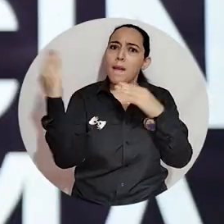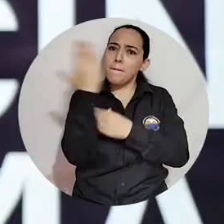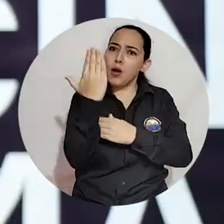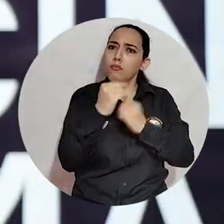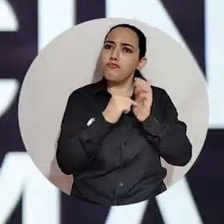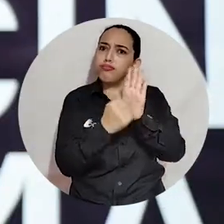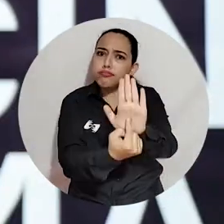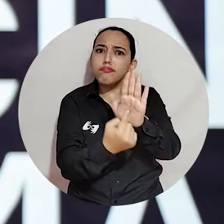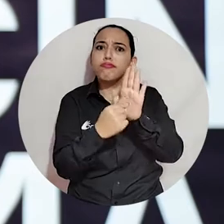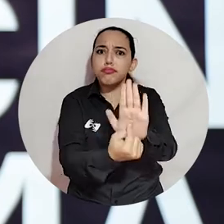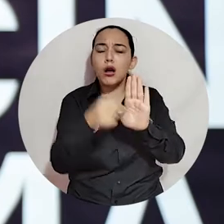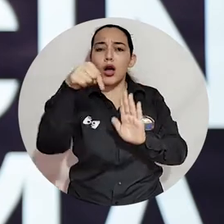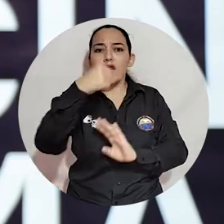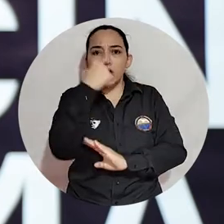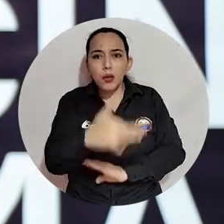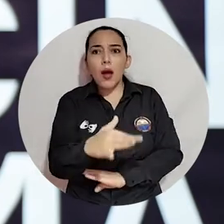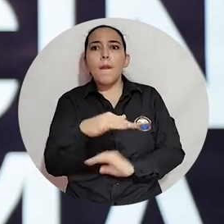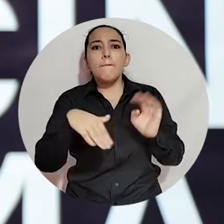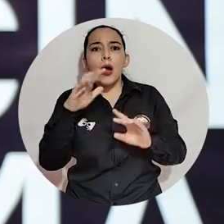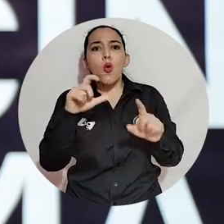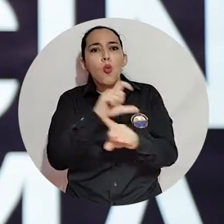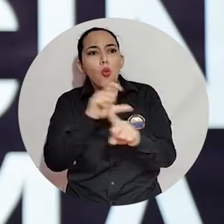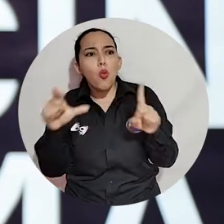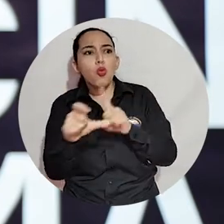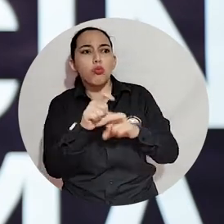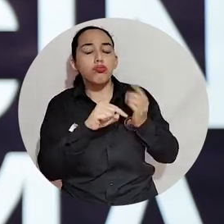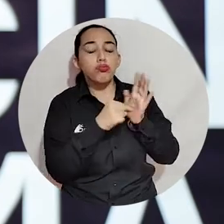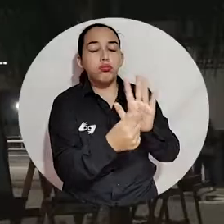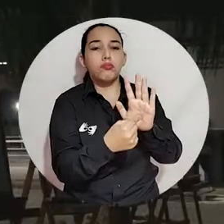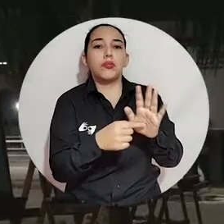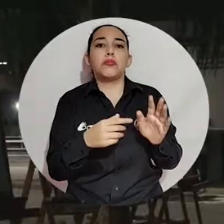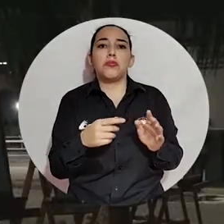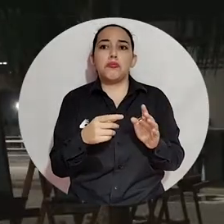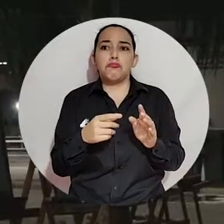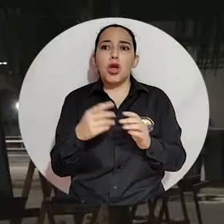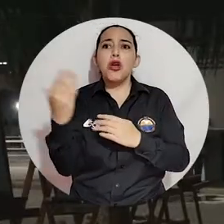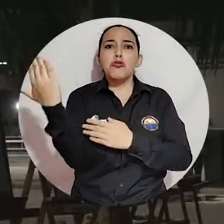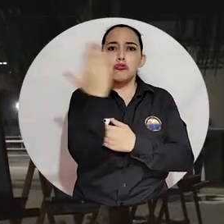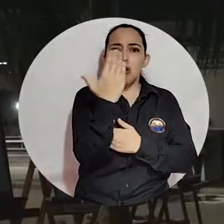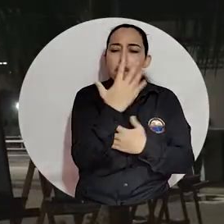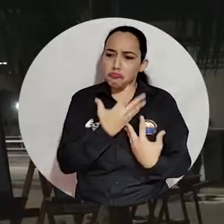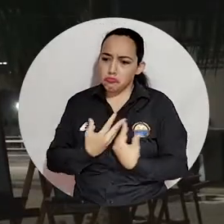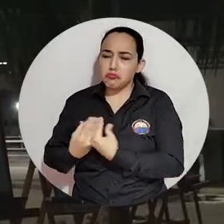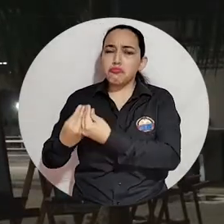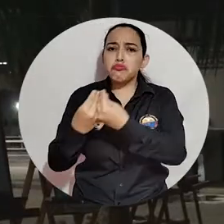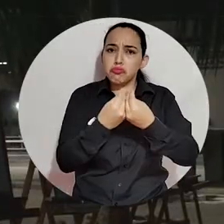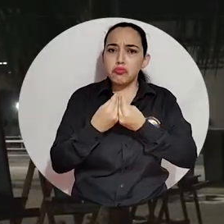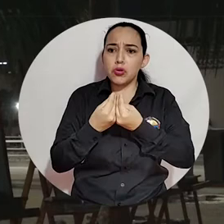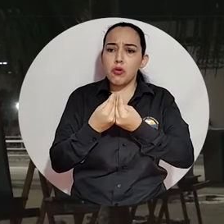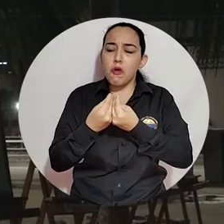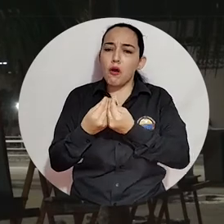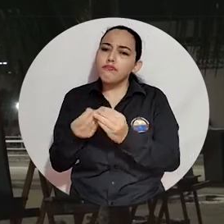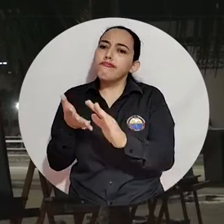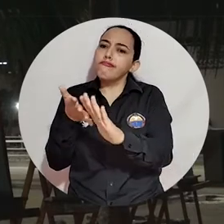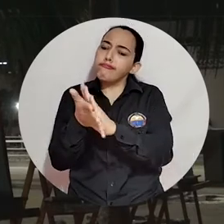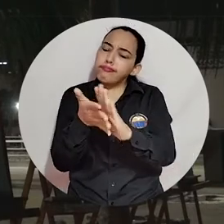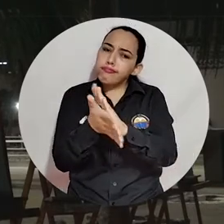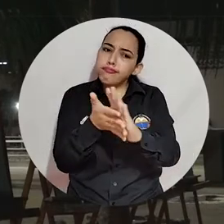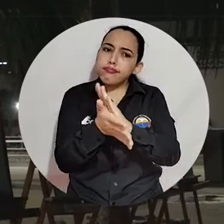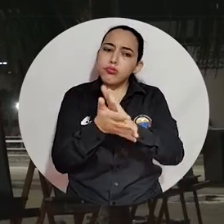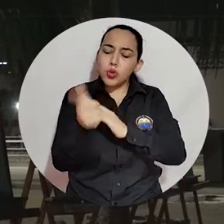películas acá en Santa Marta, que se moviera más la parte cultural. Se puede hacer cine con amigos y al mismo tiempo llevar un